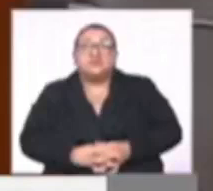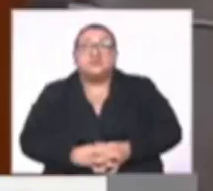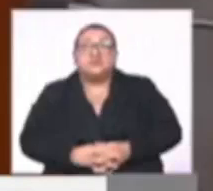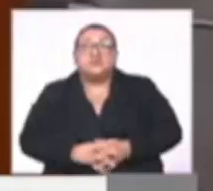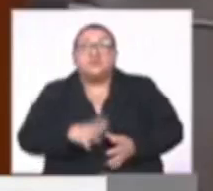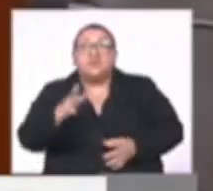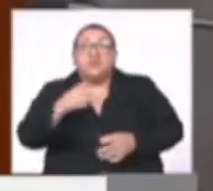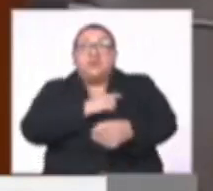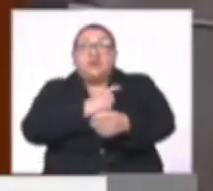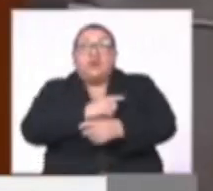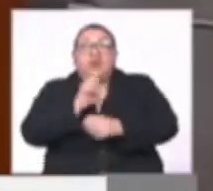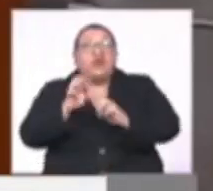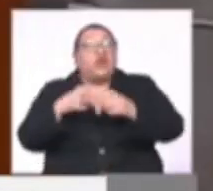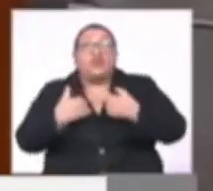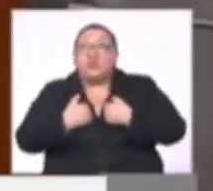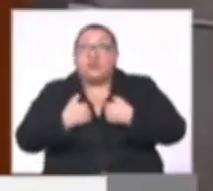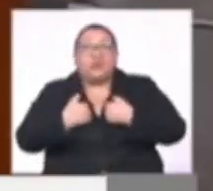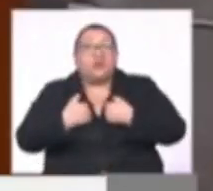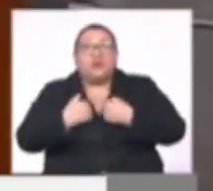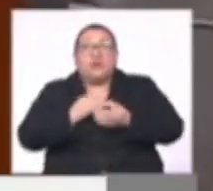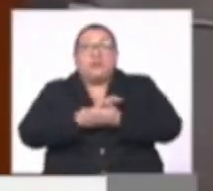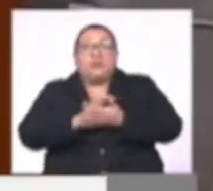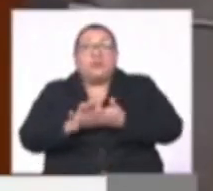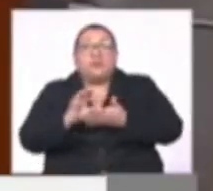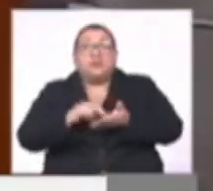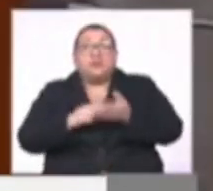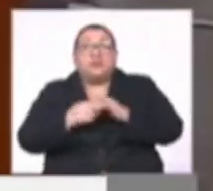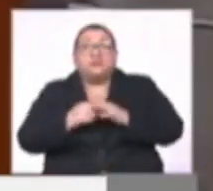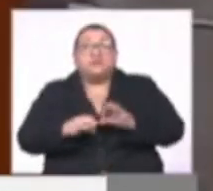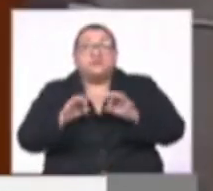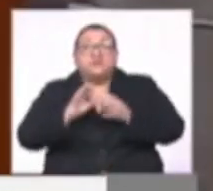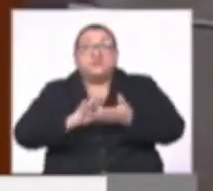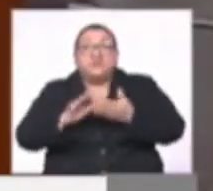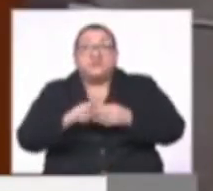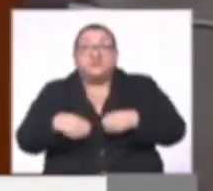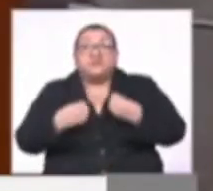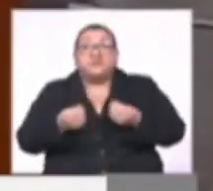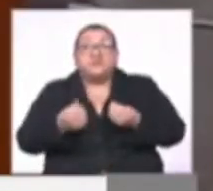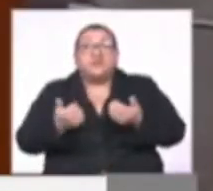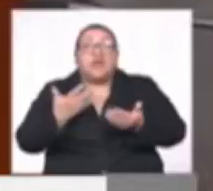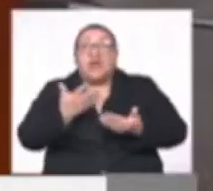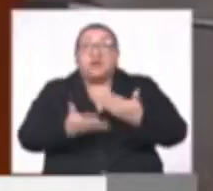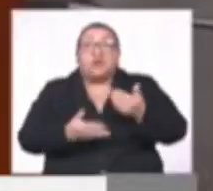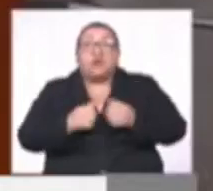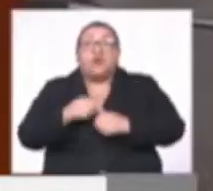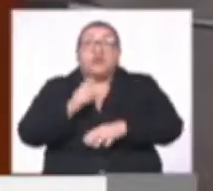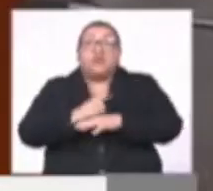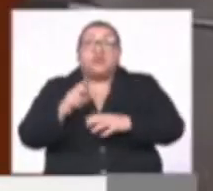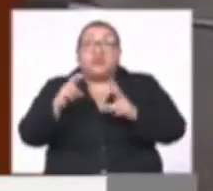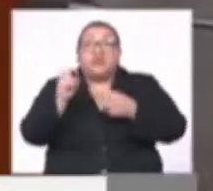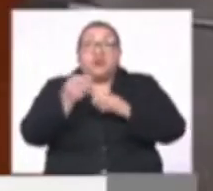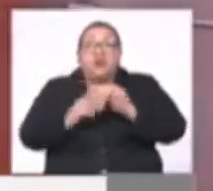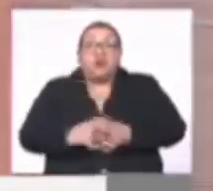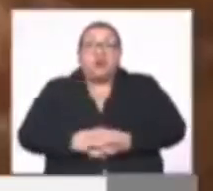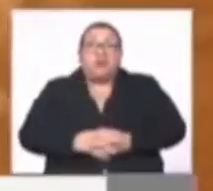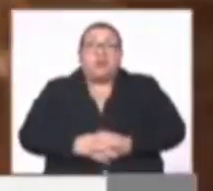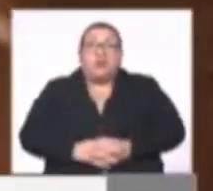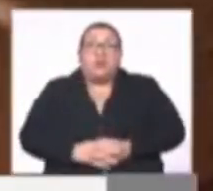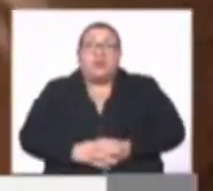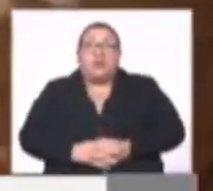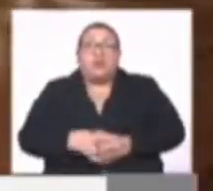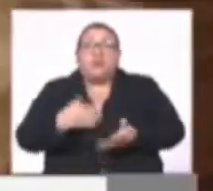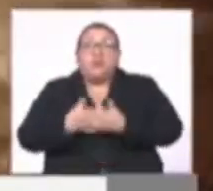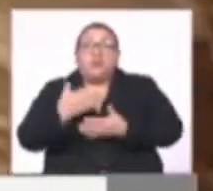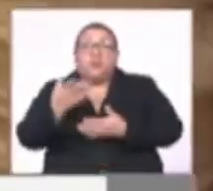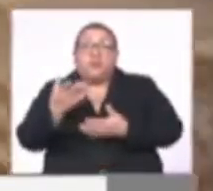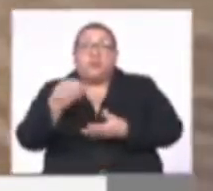Poder Ejecutivo. No cuenta con razón, ya que la autógrafa permitirá contribuir al desarrollo económico local. Se